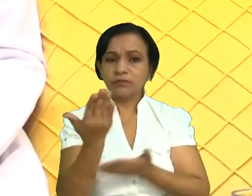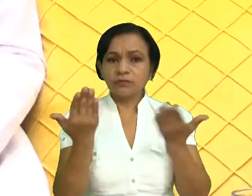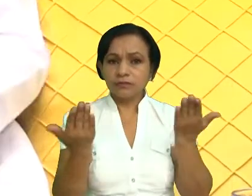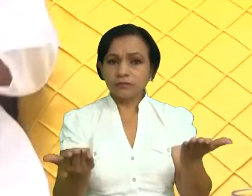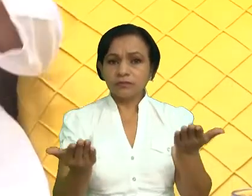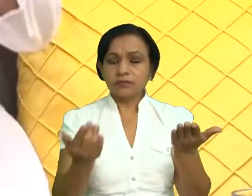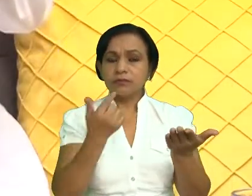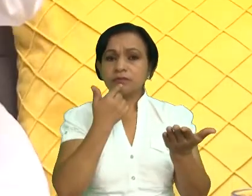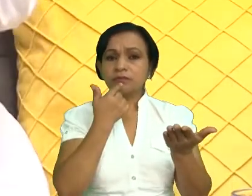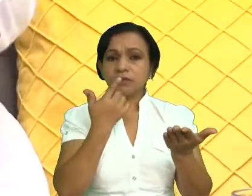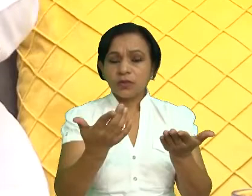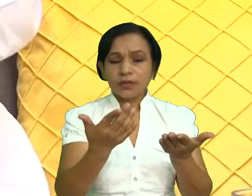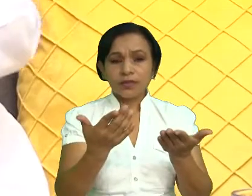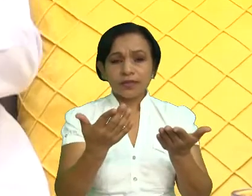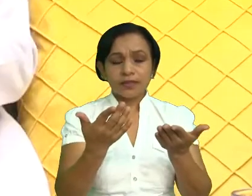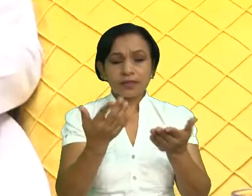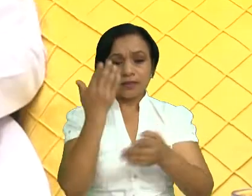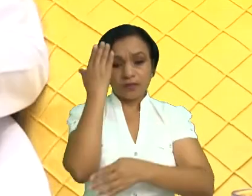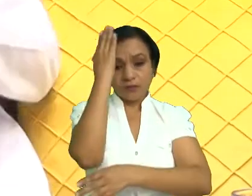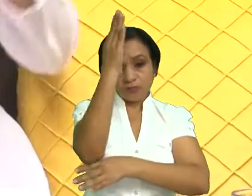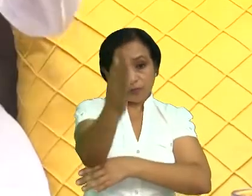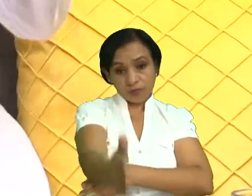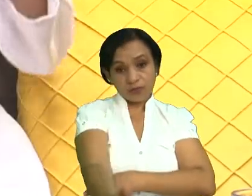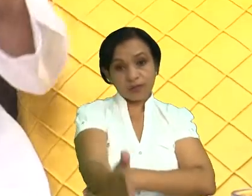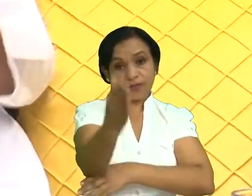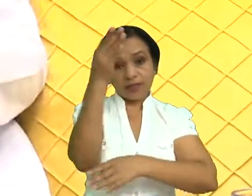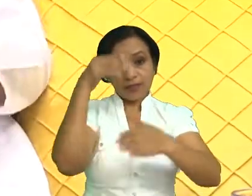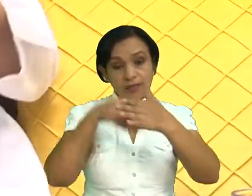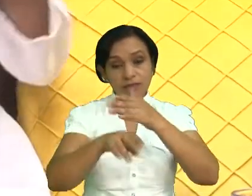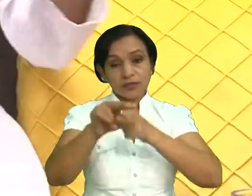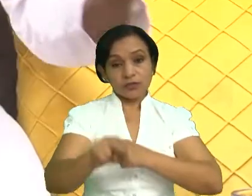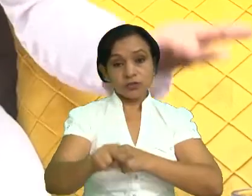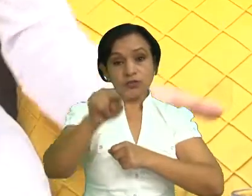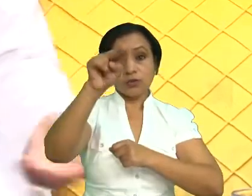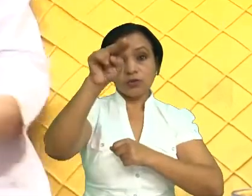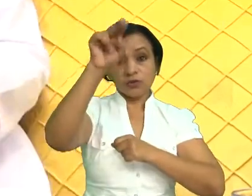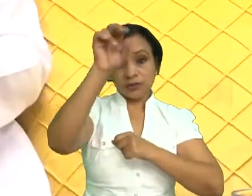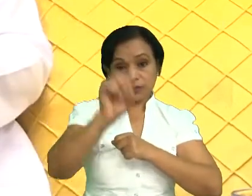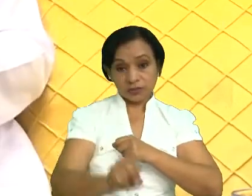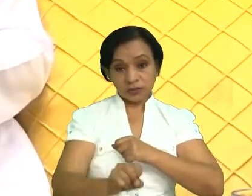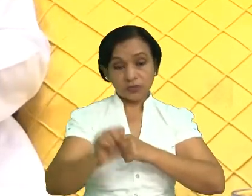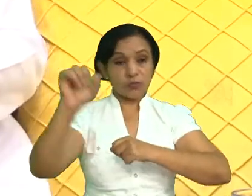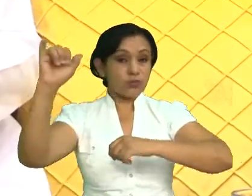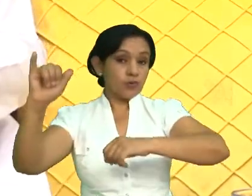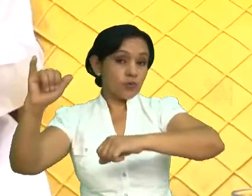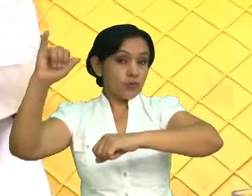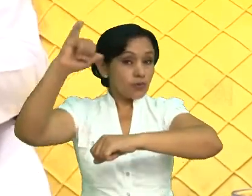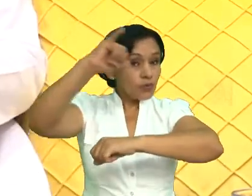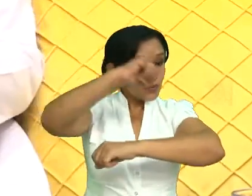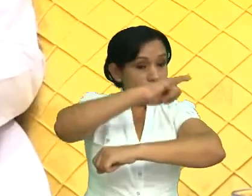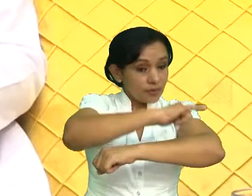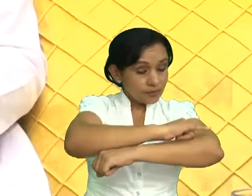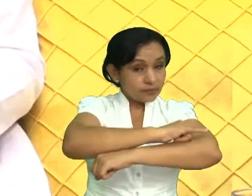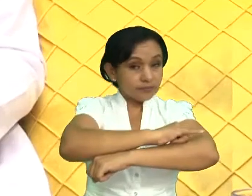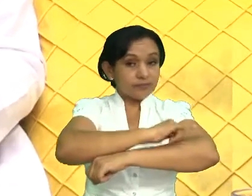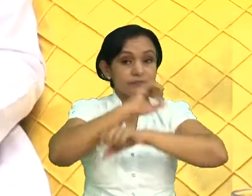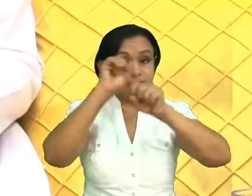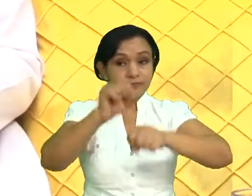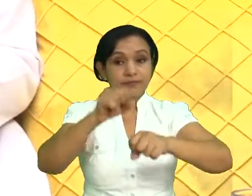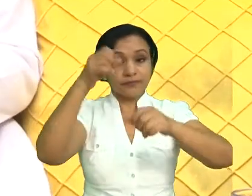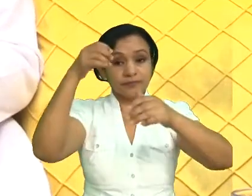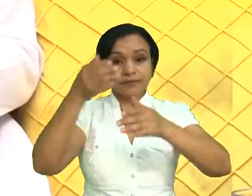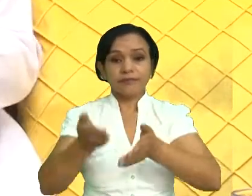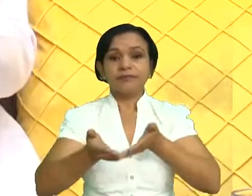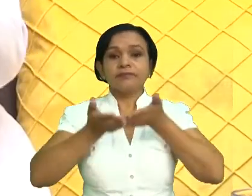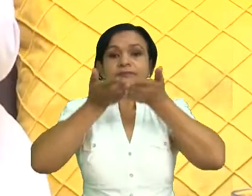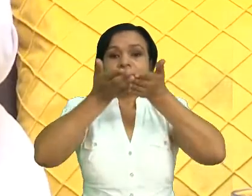porque en cada unidad fronteriza, ya sea al norte, al sur, o a través del aeropuerto, a nivel del ingreso